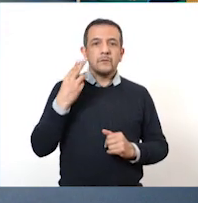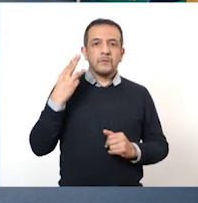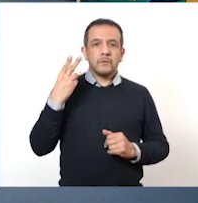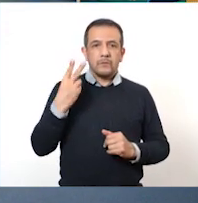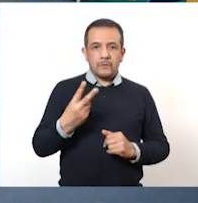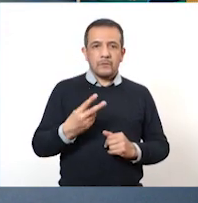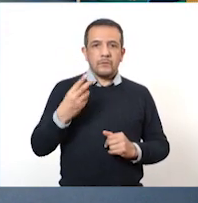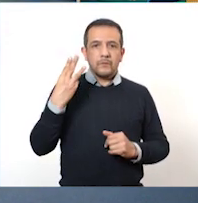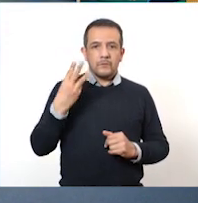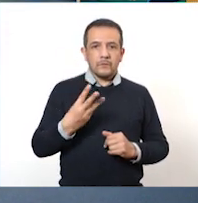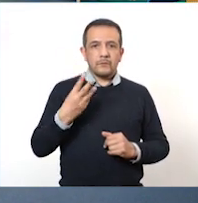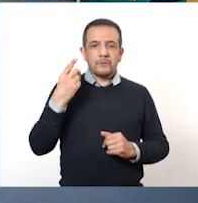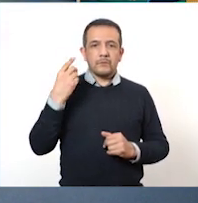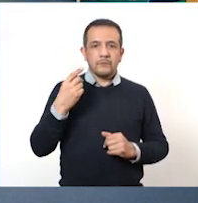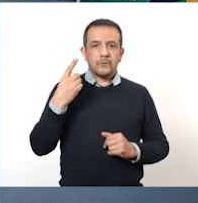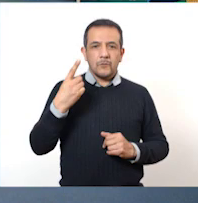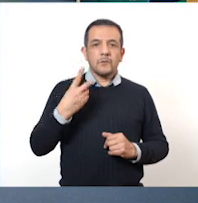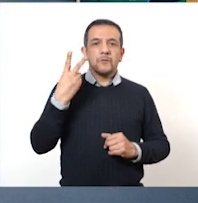Inicio.